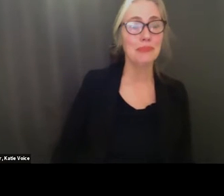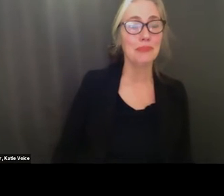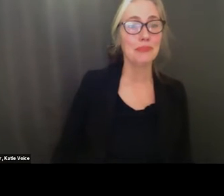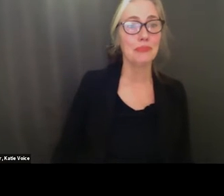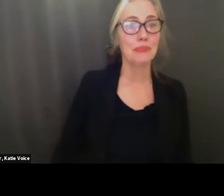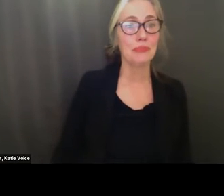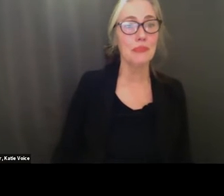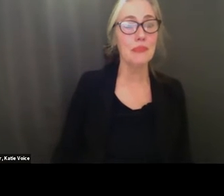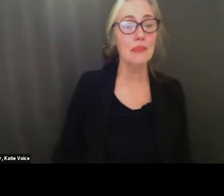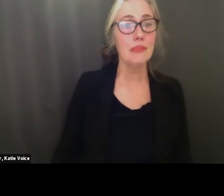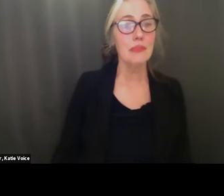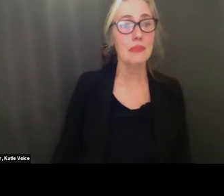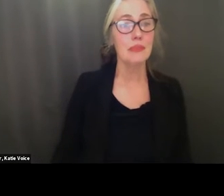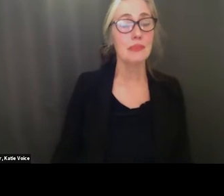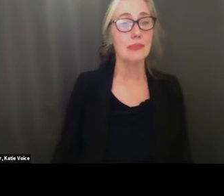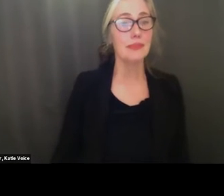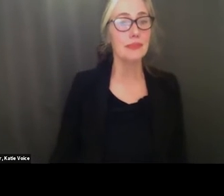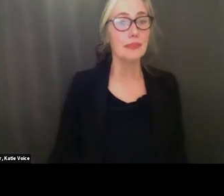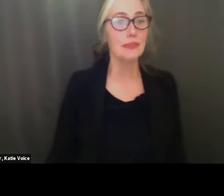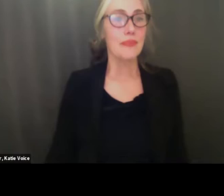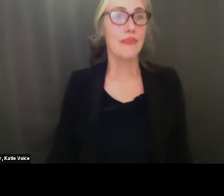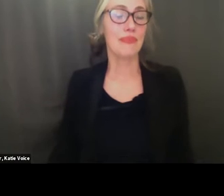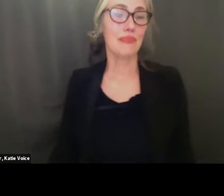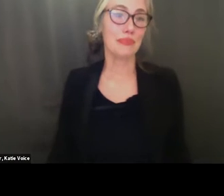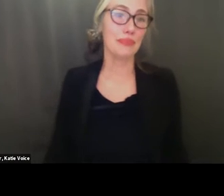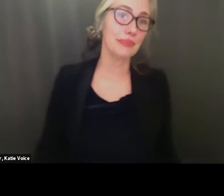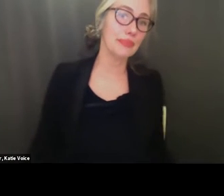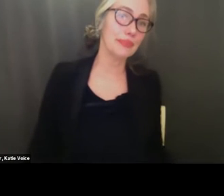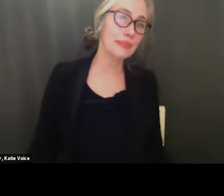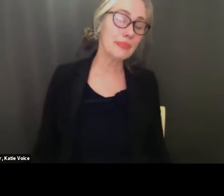puede hablar. Ok.